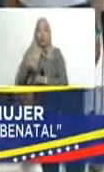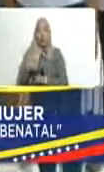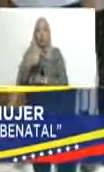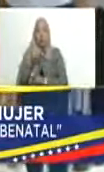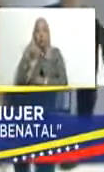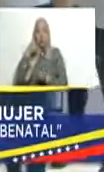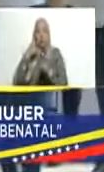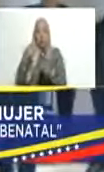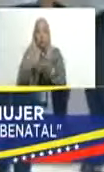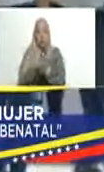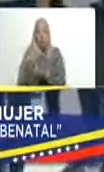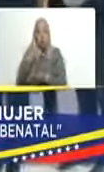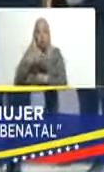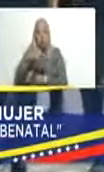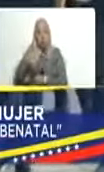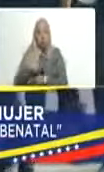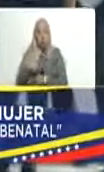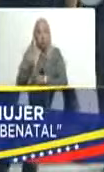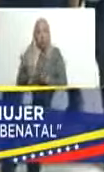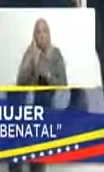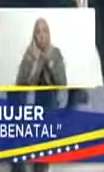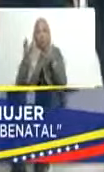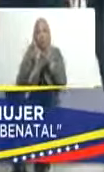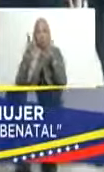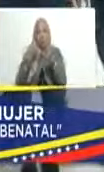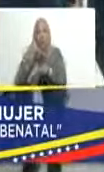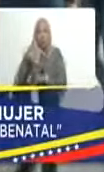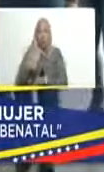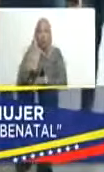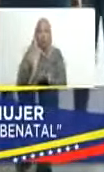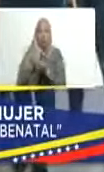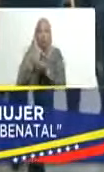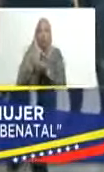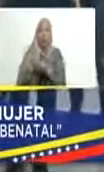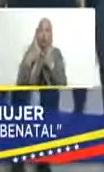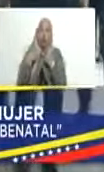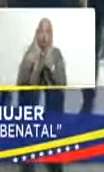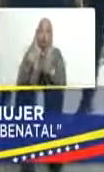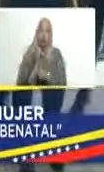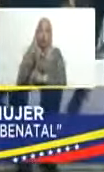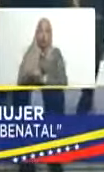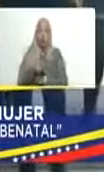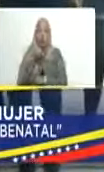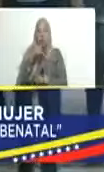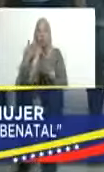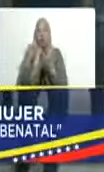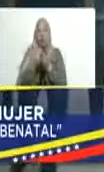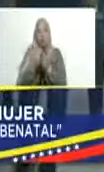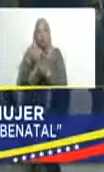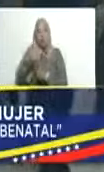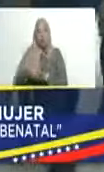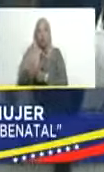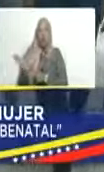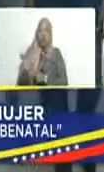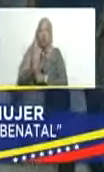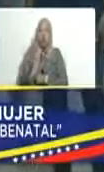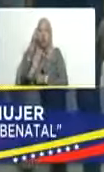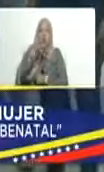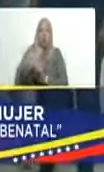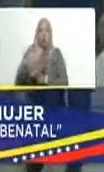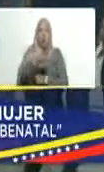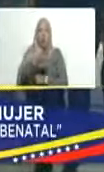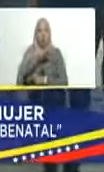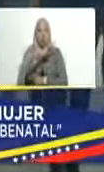nos arrodilláramos. Aquí estamos nosotros en victoria con nuestros comités de salud también que nos acompañan aquí, el Poder